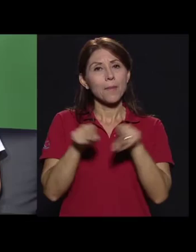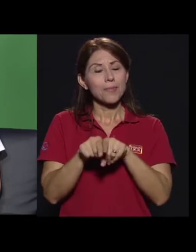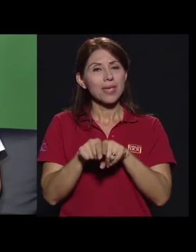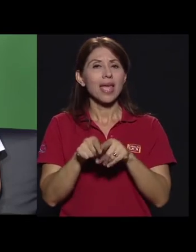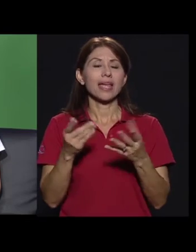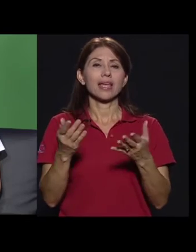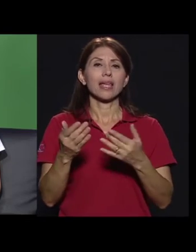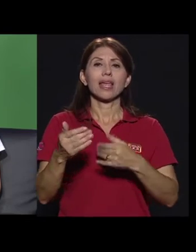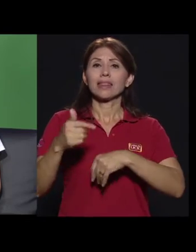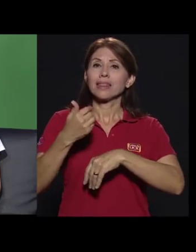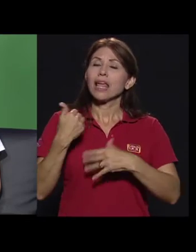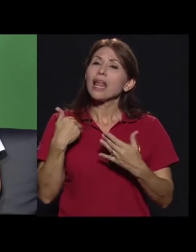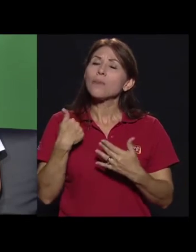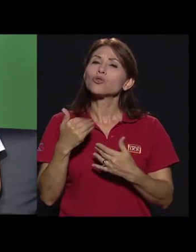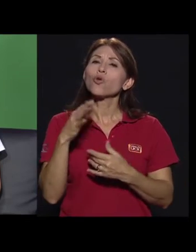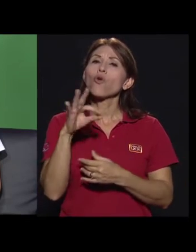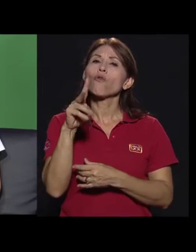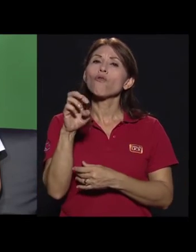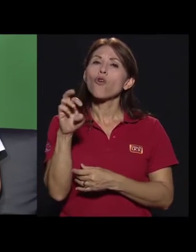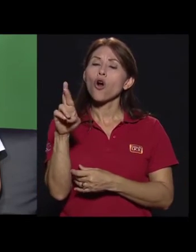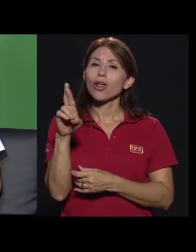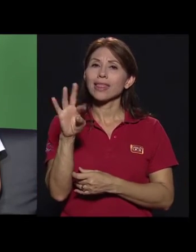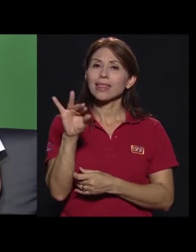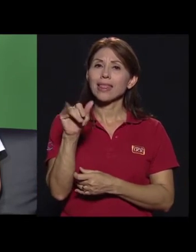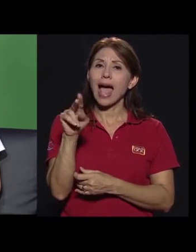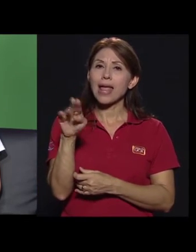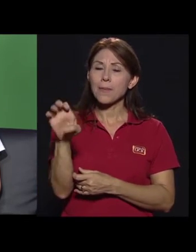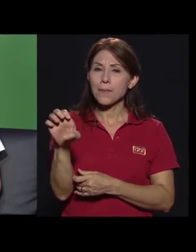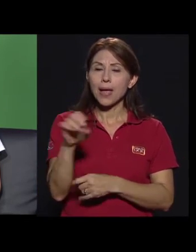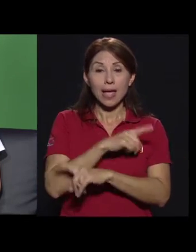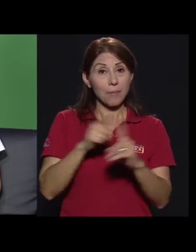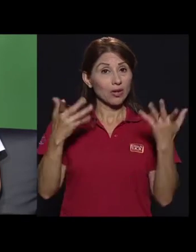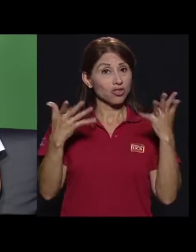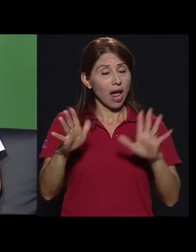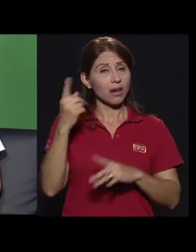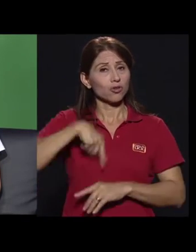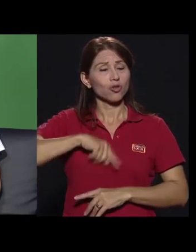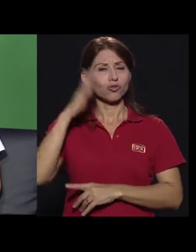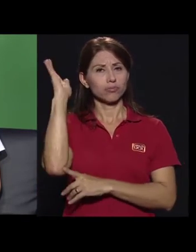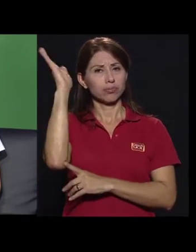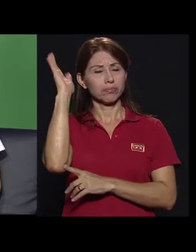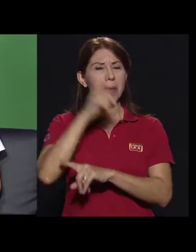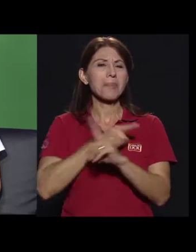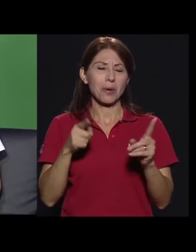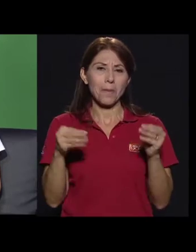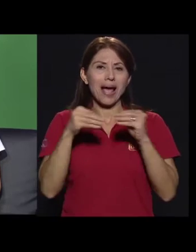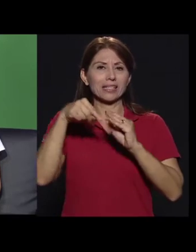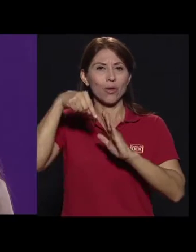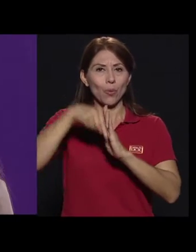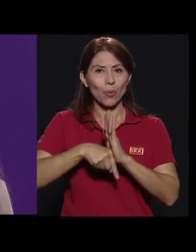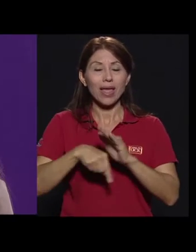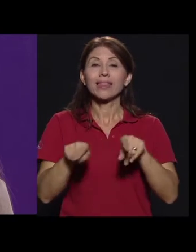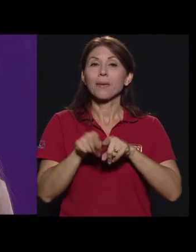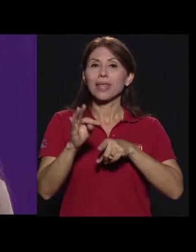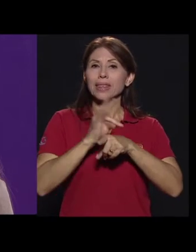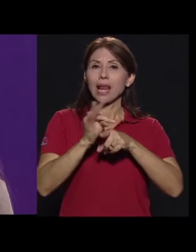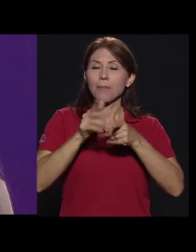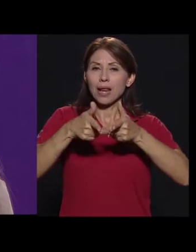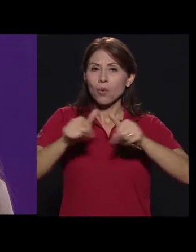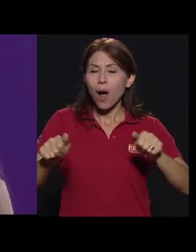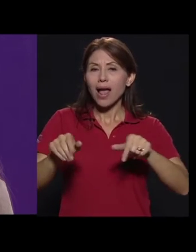time, que en charla lo hemos dado, pero es un barniz, bueno, aquí se va a hablar un poquito más, tenemos terapia de lenguaje, terapia sensorial,